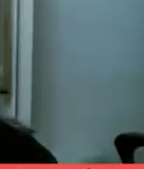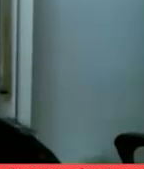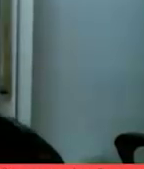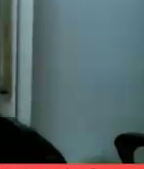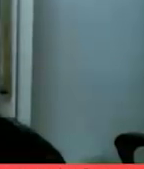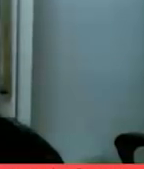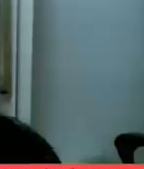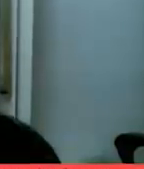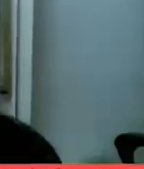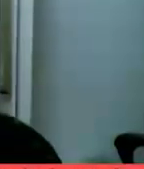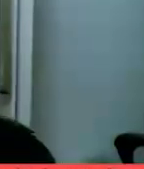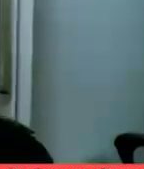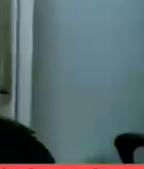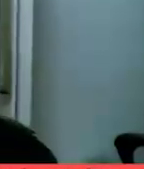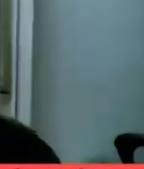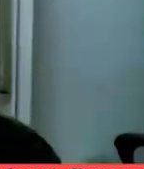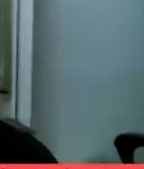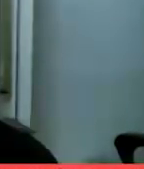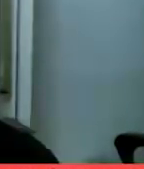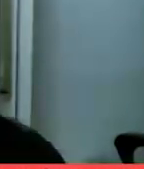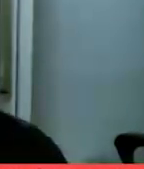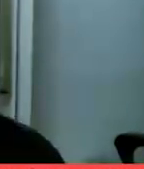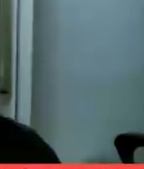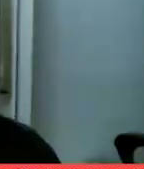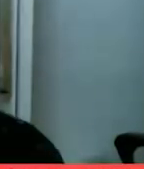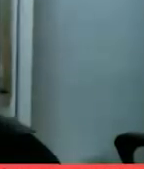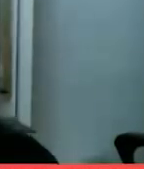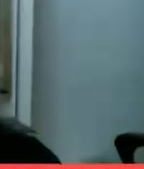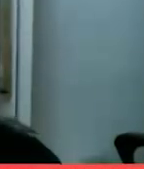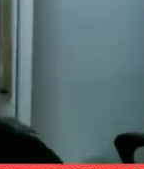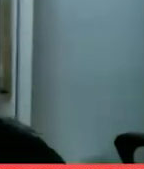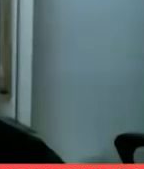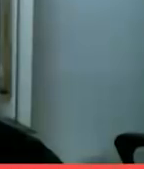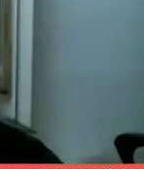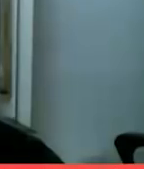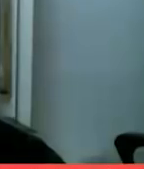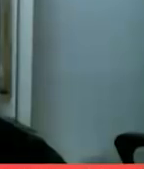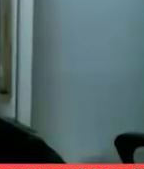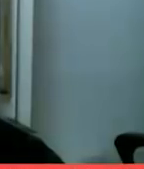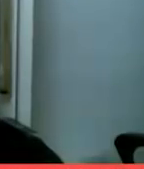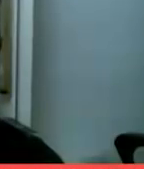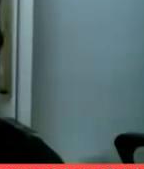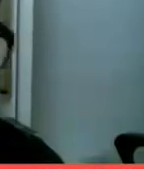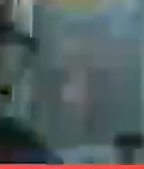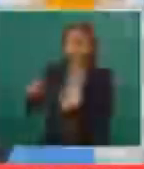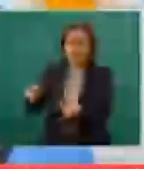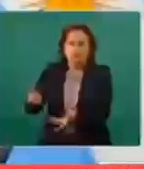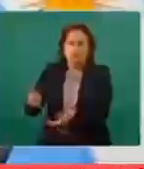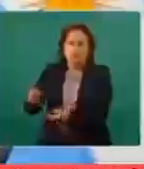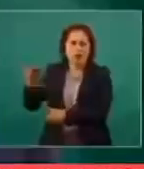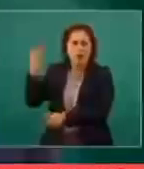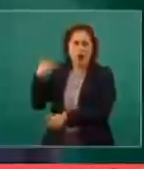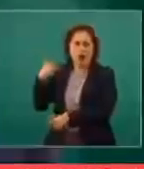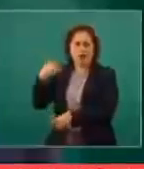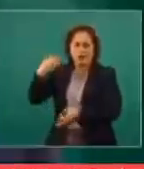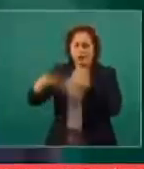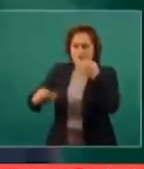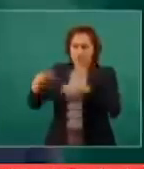valores de justicia, los valores del humanitarismo tengan un rol preponderante. Y en ese sentido creo